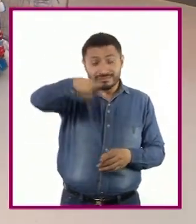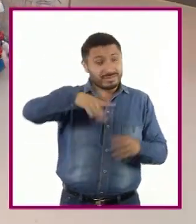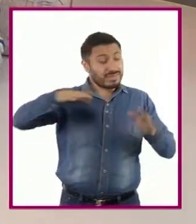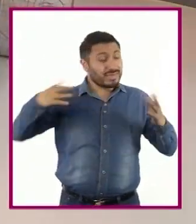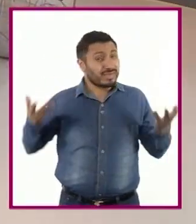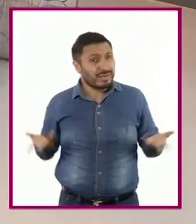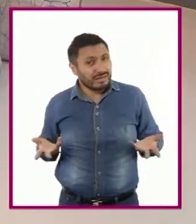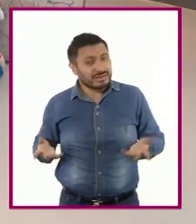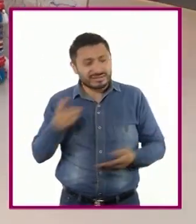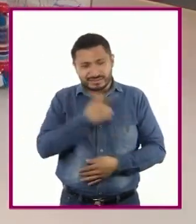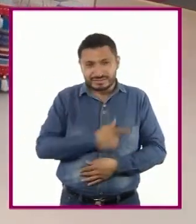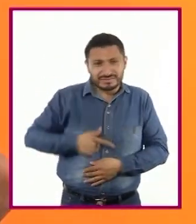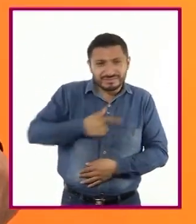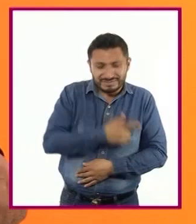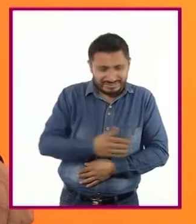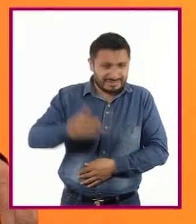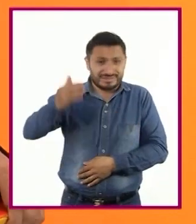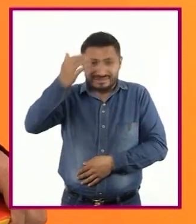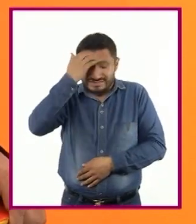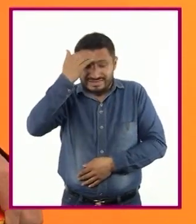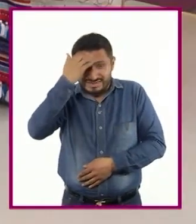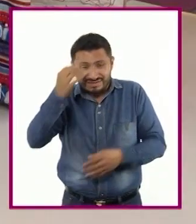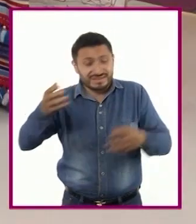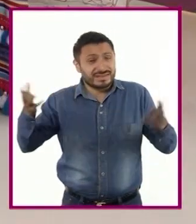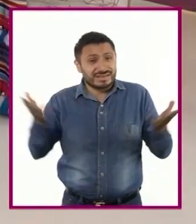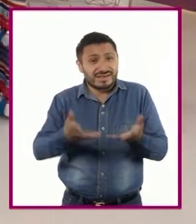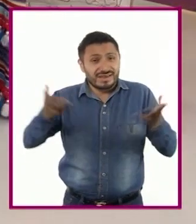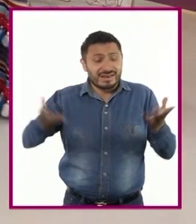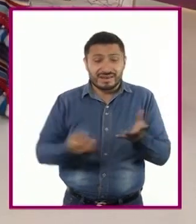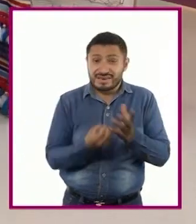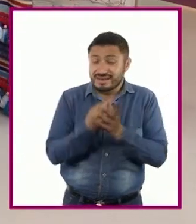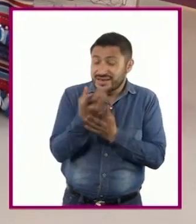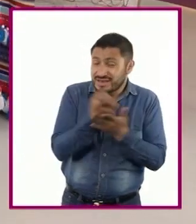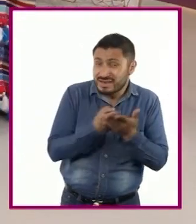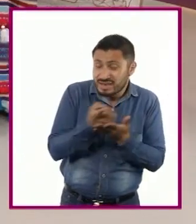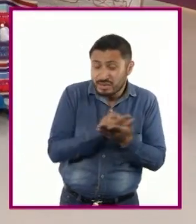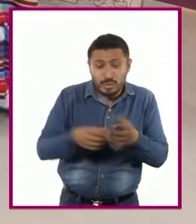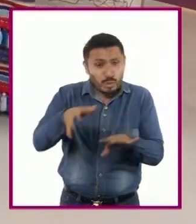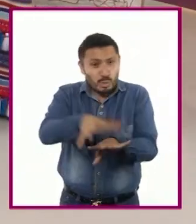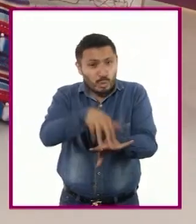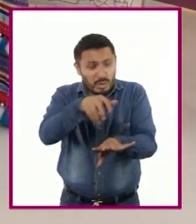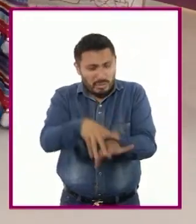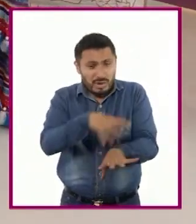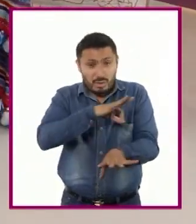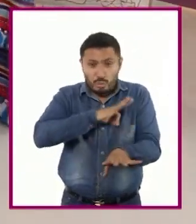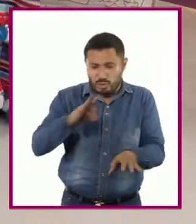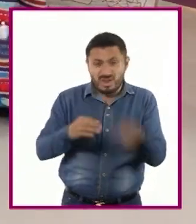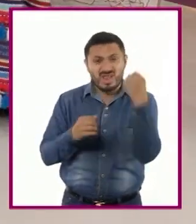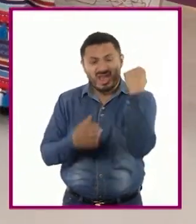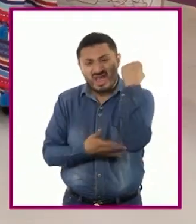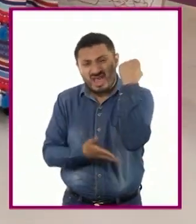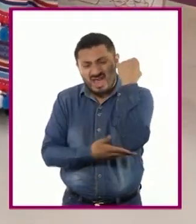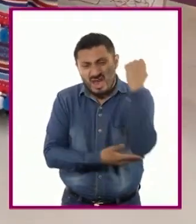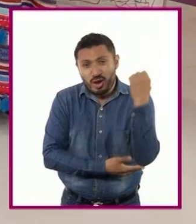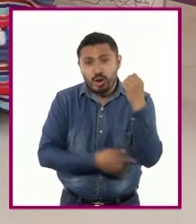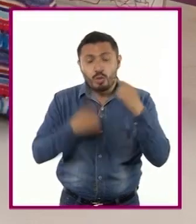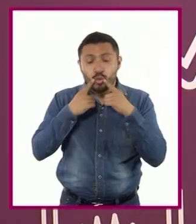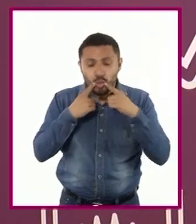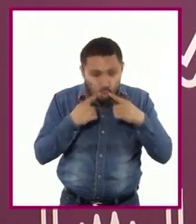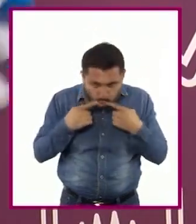casa les gustaría explorar hacer un dibujo con los pies? ¿Se podrá con los codos? ¿Con la